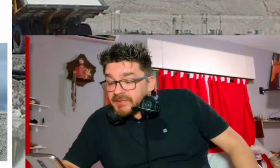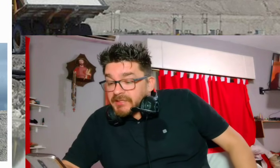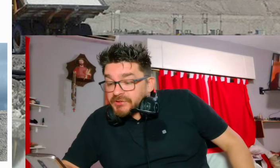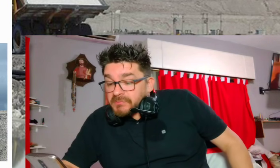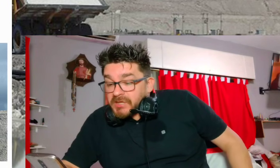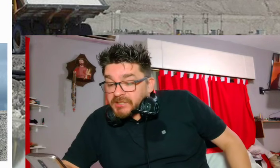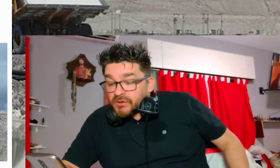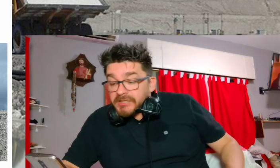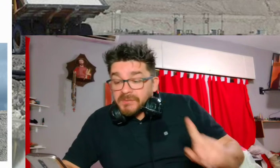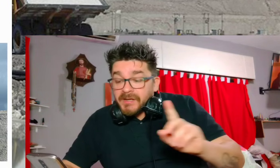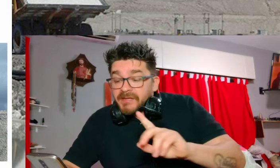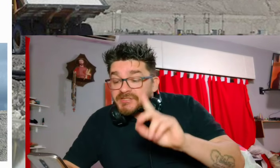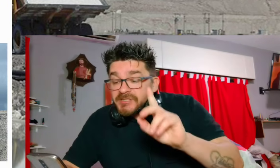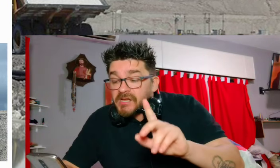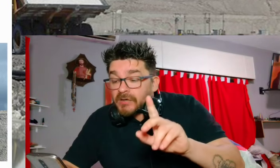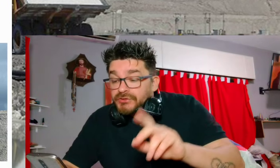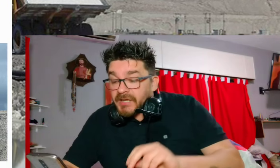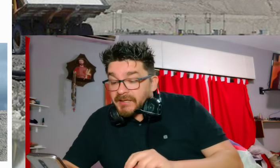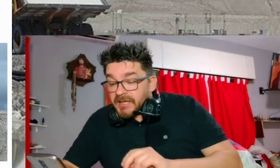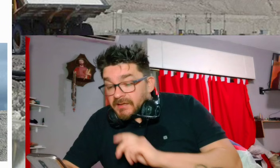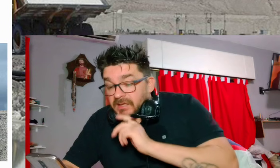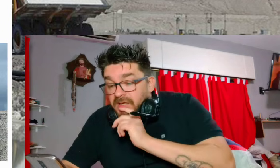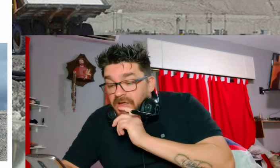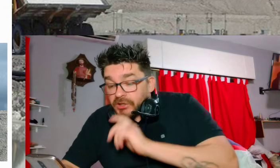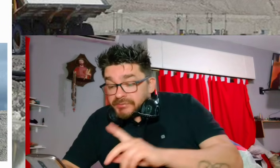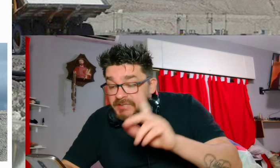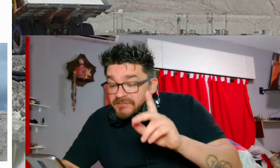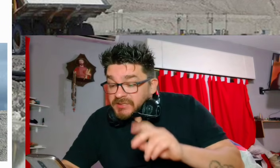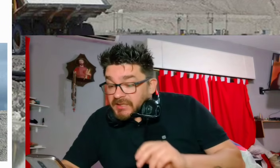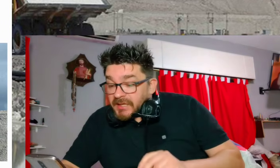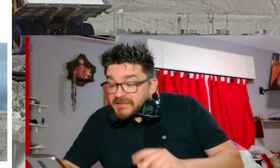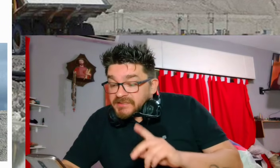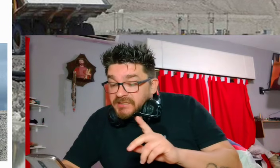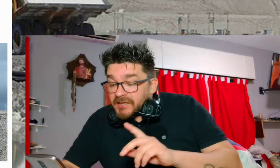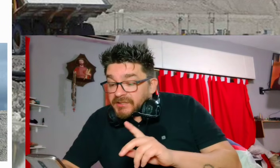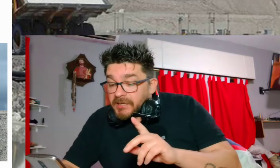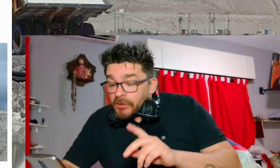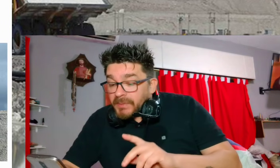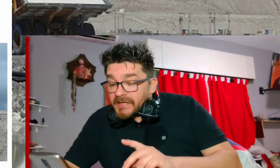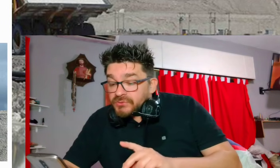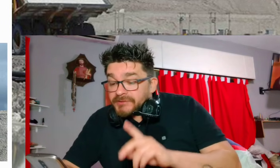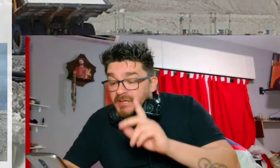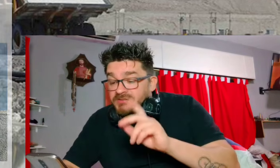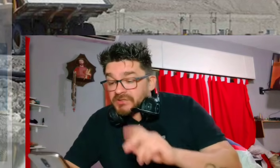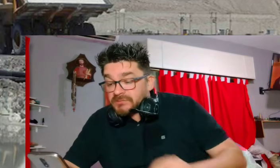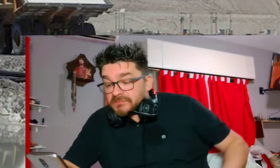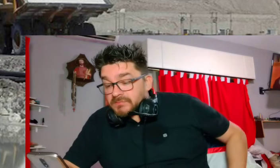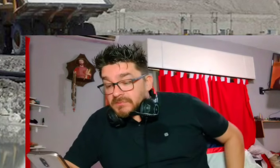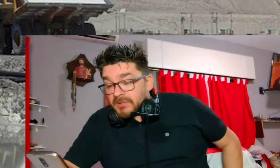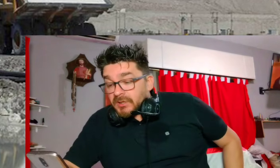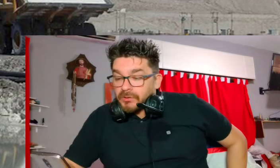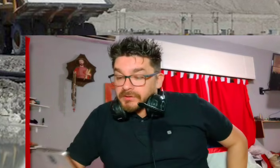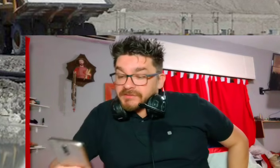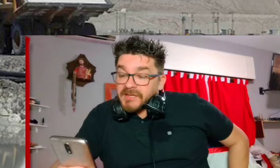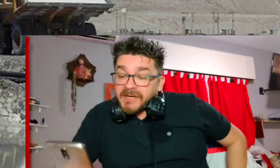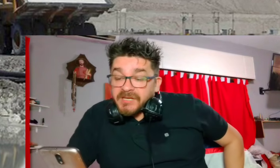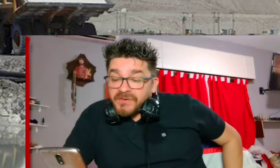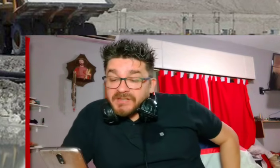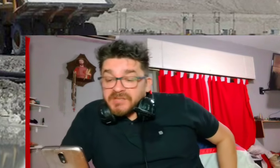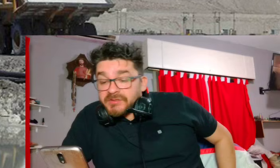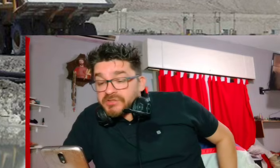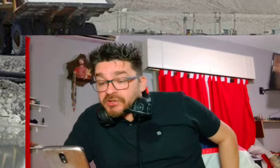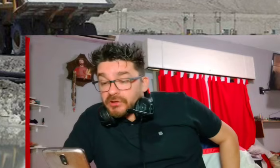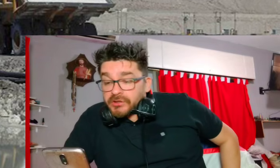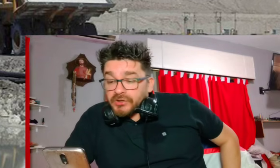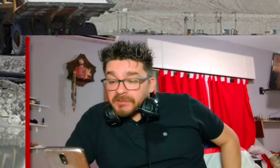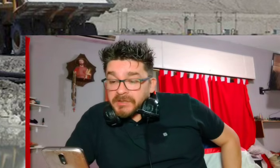la producción de litio en México a niveles de Chile y Australia. No obstante, exigen riesgo para su extracción. Luego dice, la